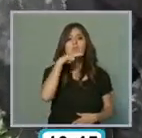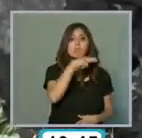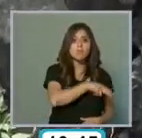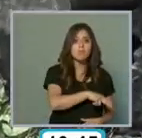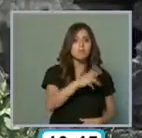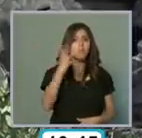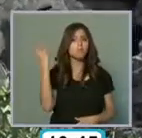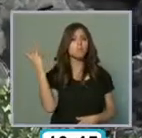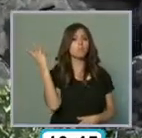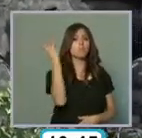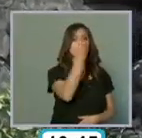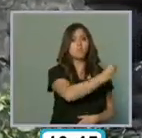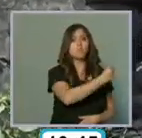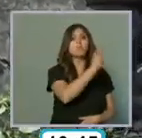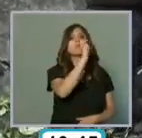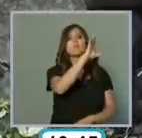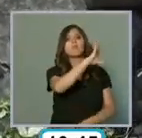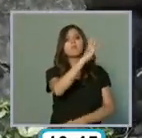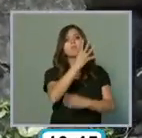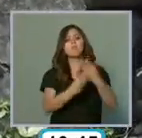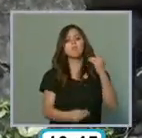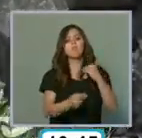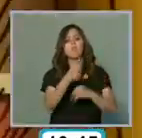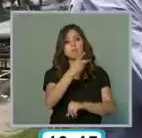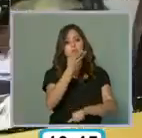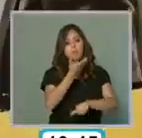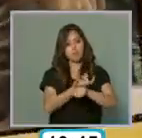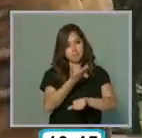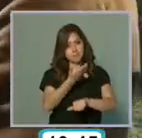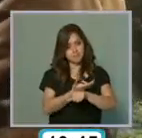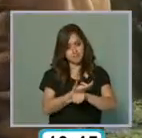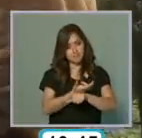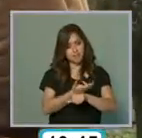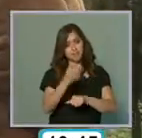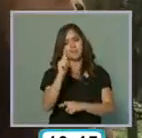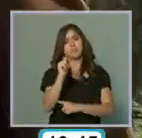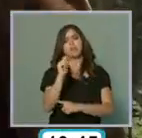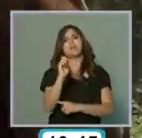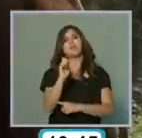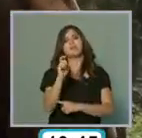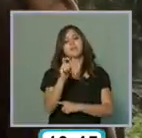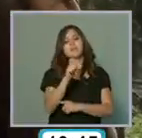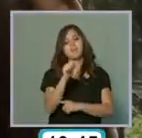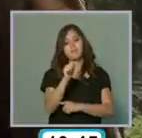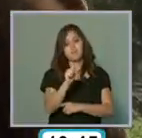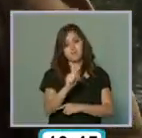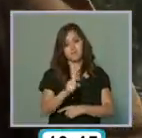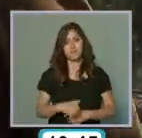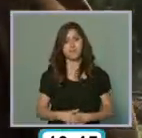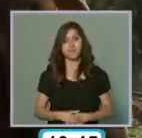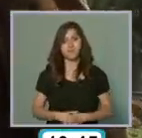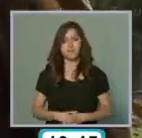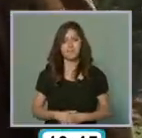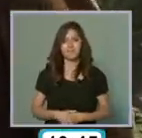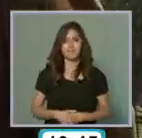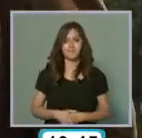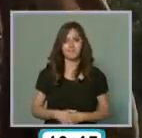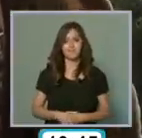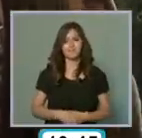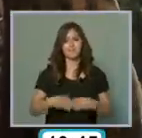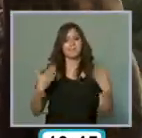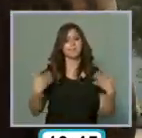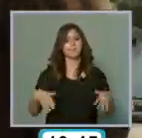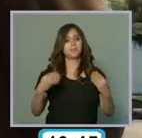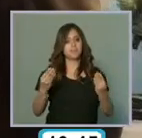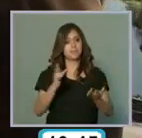se va para Estados Unidos, para Texas. Bueno, maestro, pues gracias. No, al contrario, gracias a ti que...